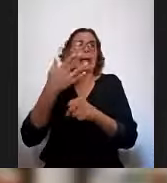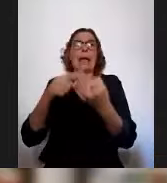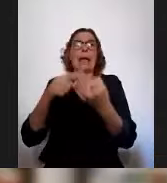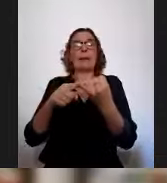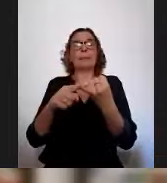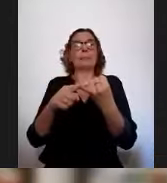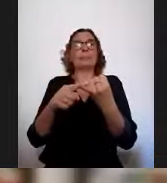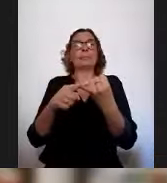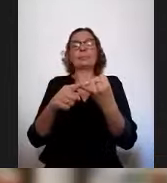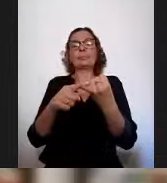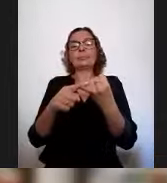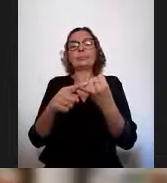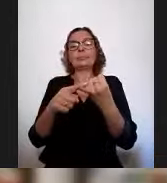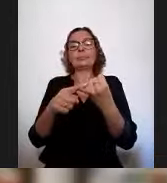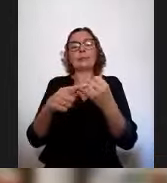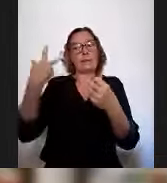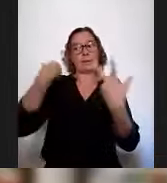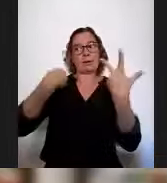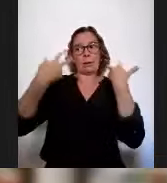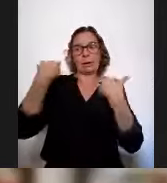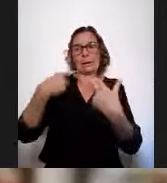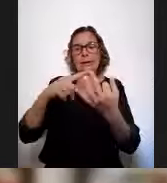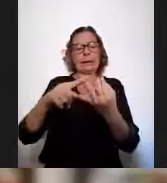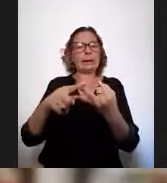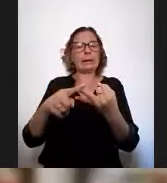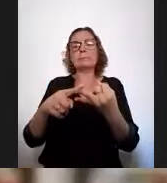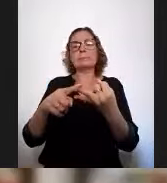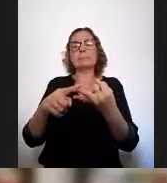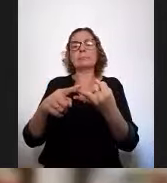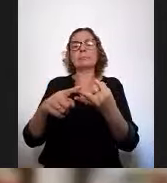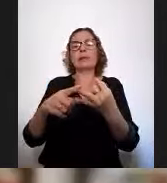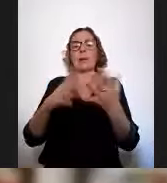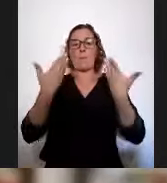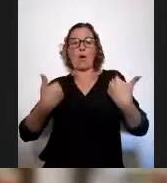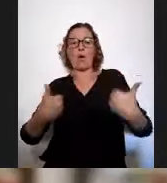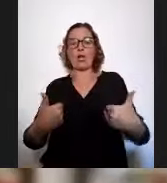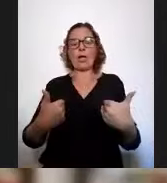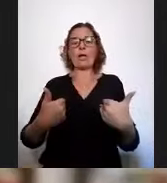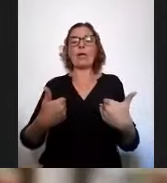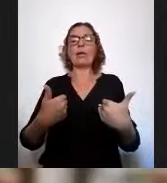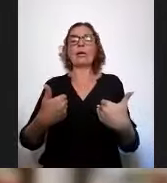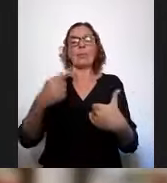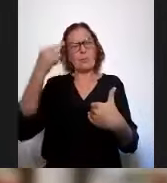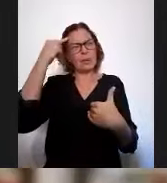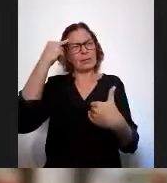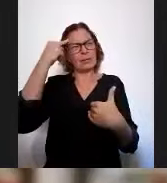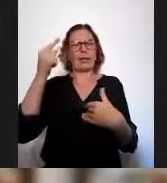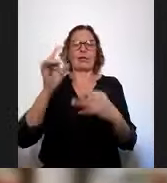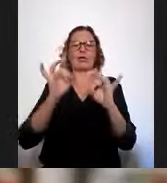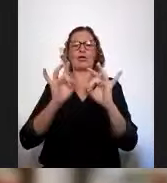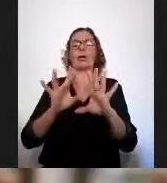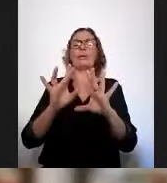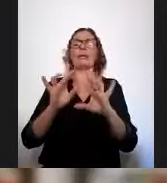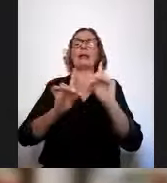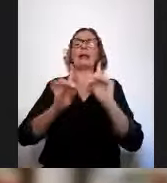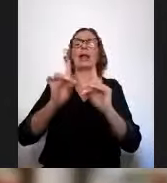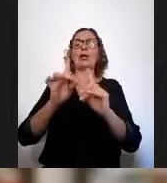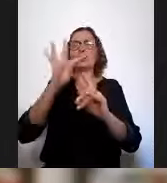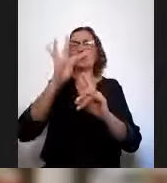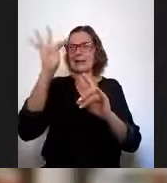de la peluquerías, de la moda. No tenemos que pensar en algo exclusivamente